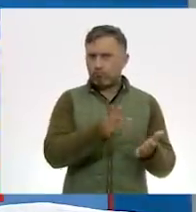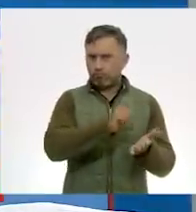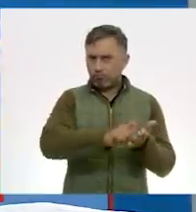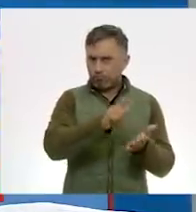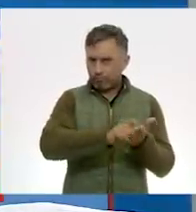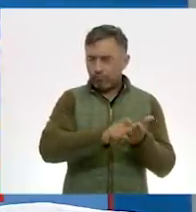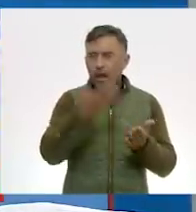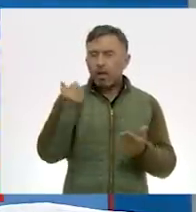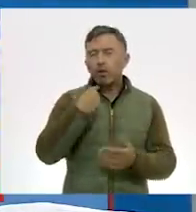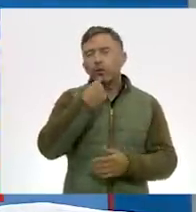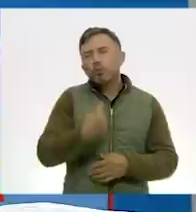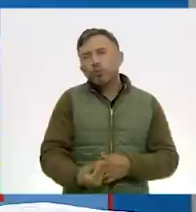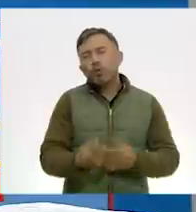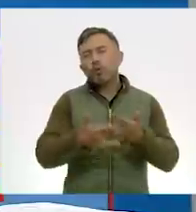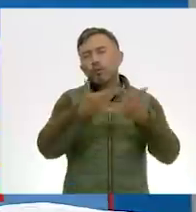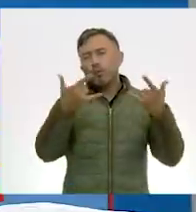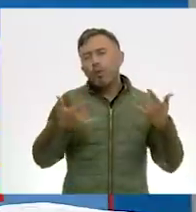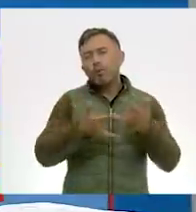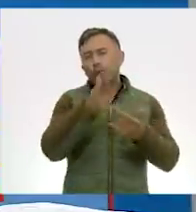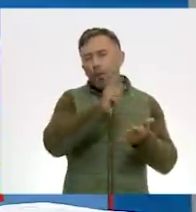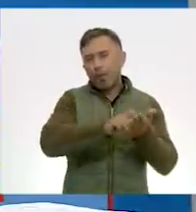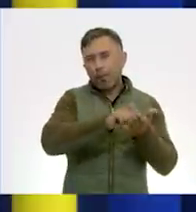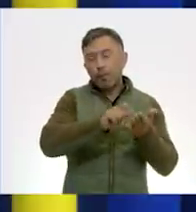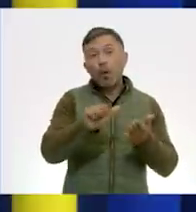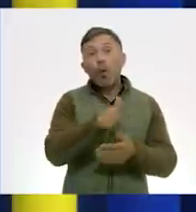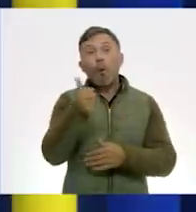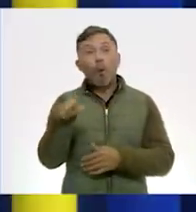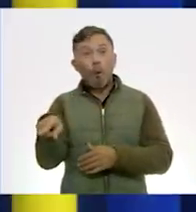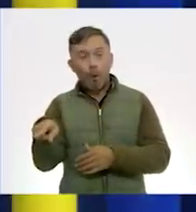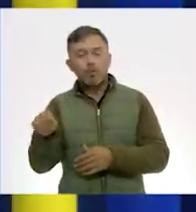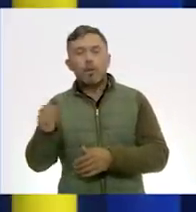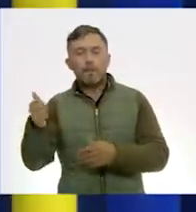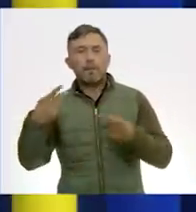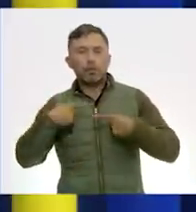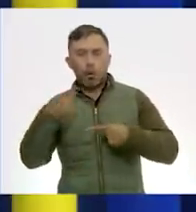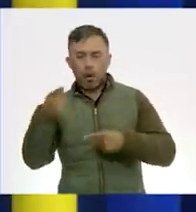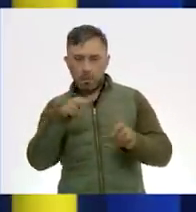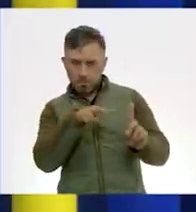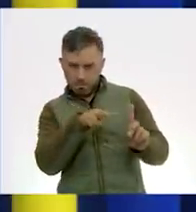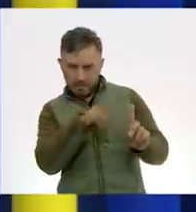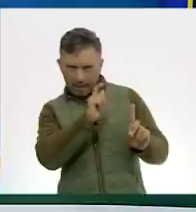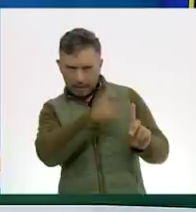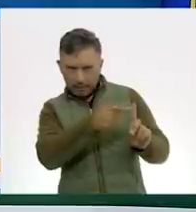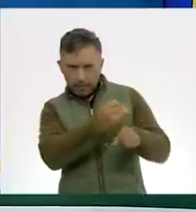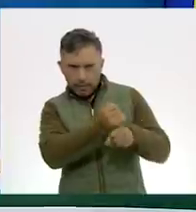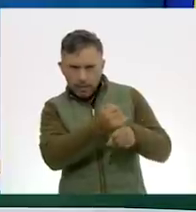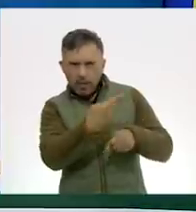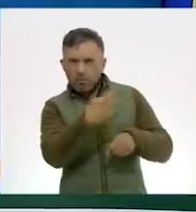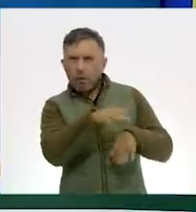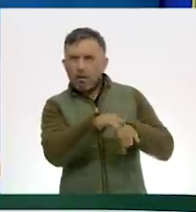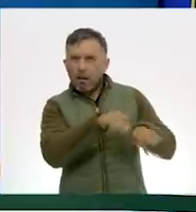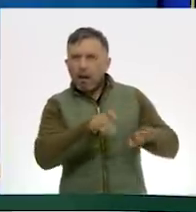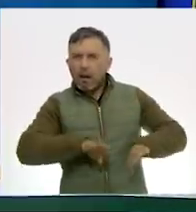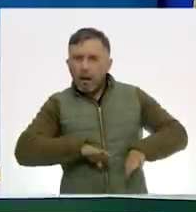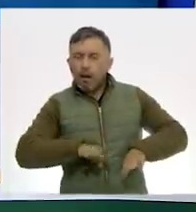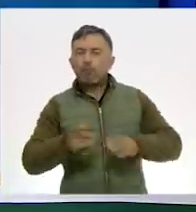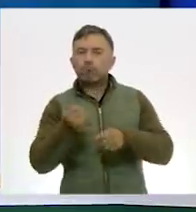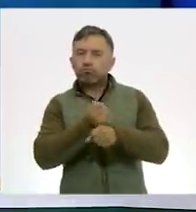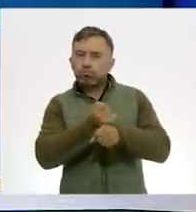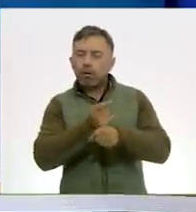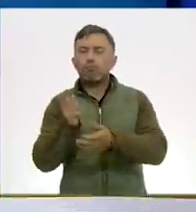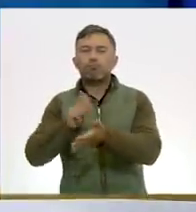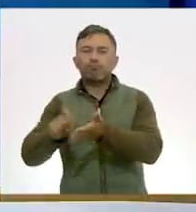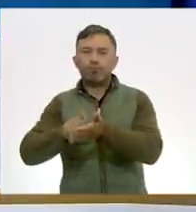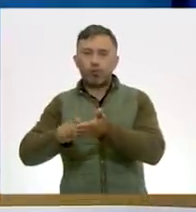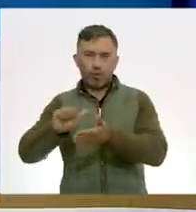otro, alguien más investigó y ordenó esos datos. Así es. Ajá. ¿En algún momento